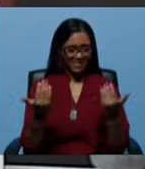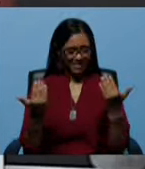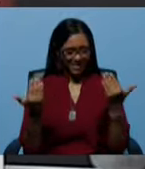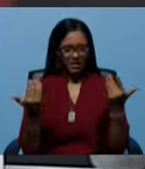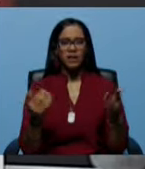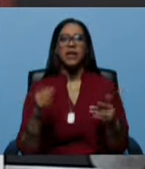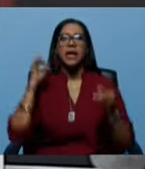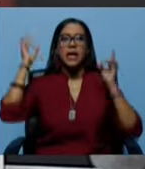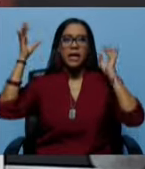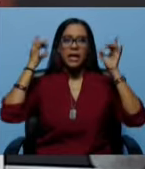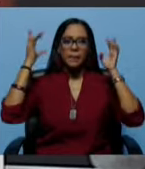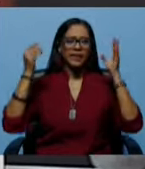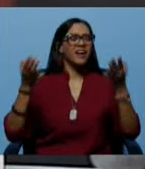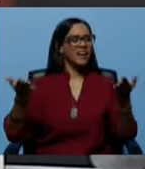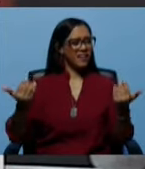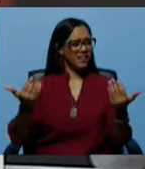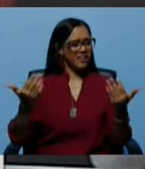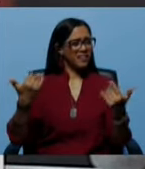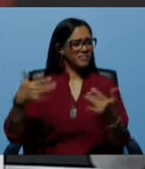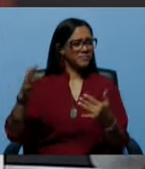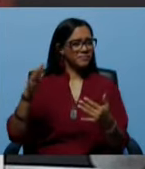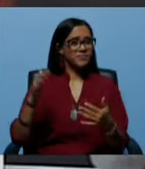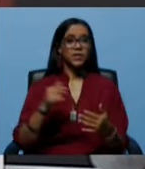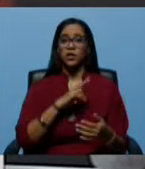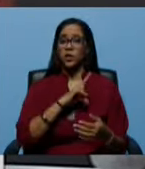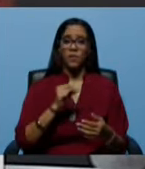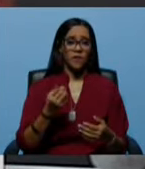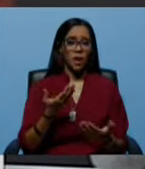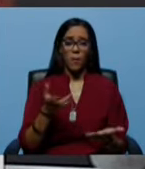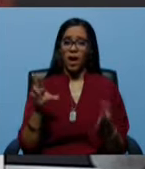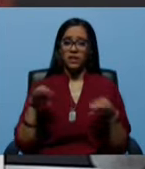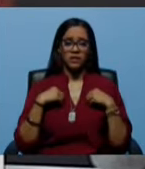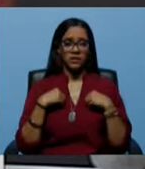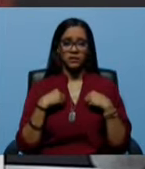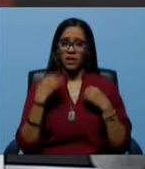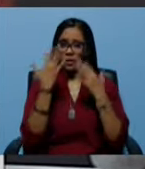que quieran. No vamos a caerle en chantaje a nadie.